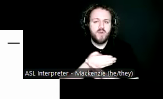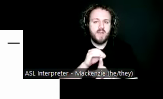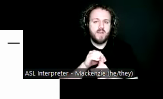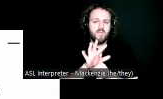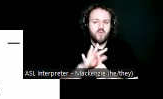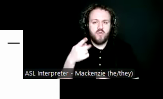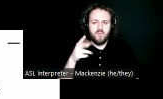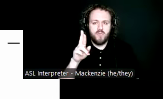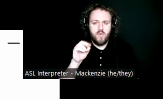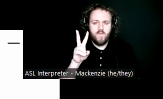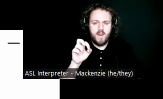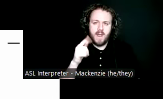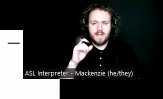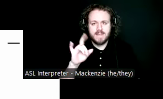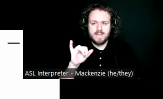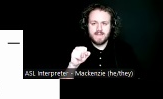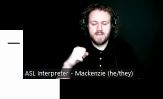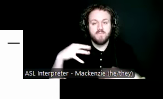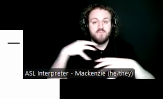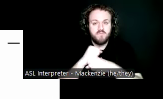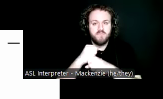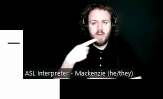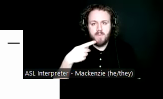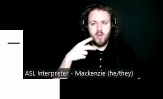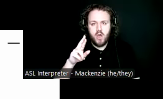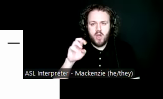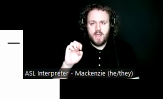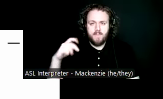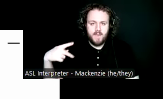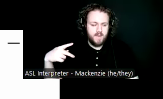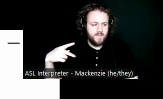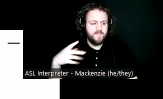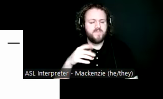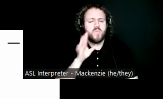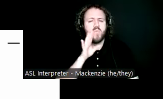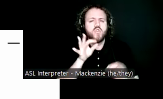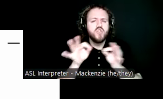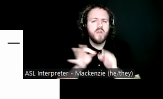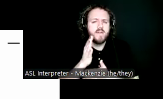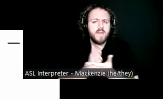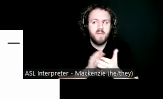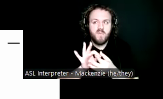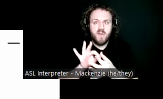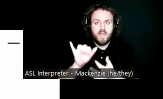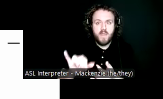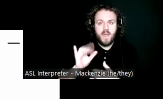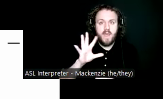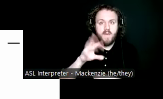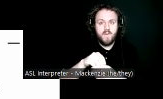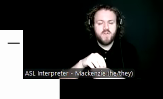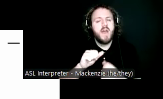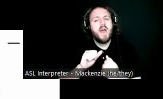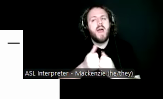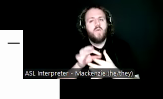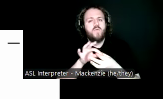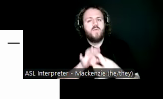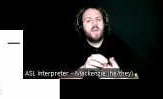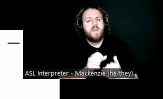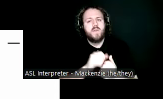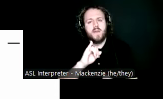Estoy aquí como doctor sobre las enfermedades infecciosas y director de la Clínica de Salud Sexual en